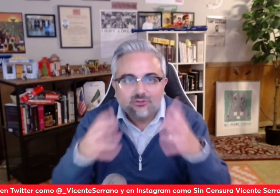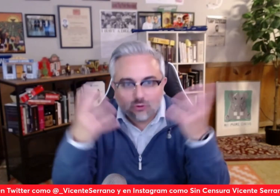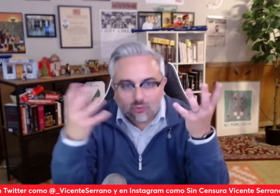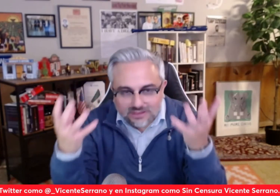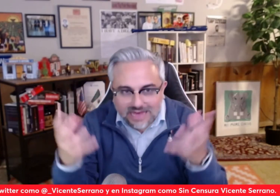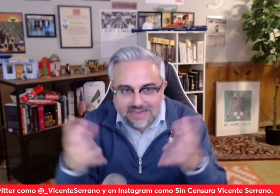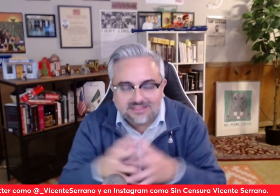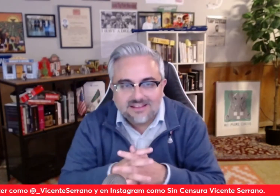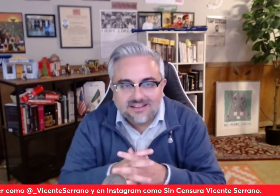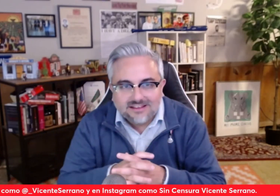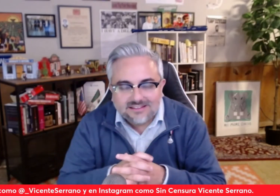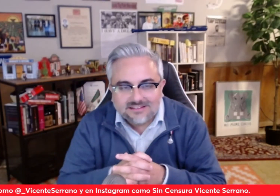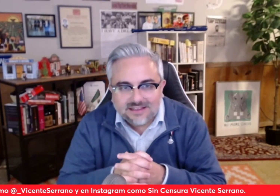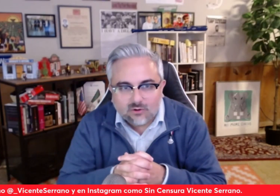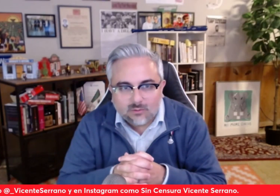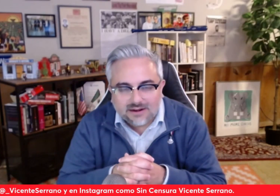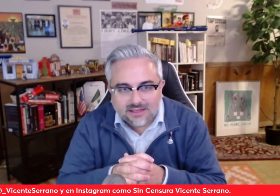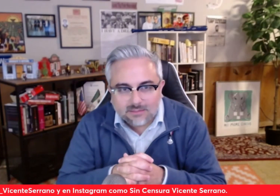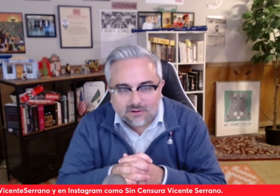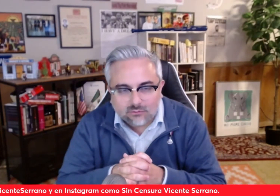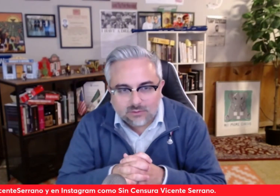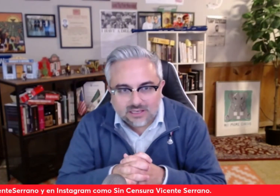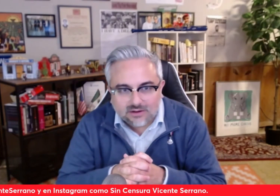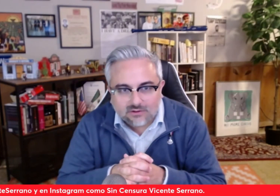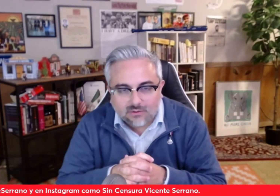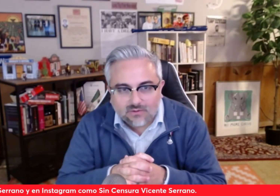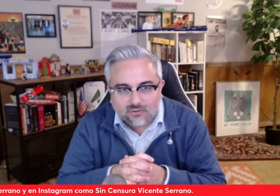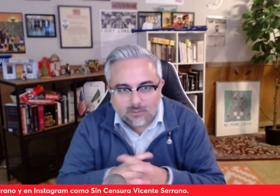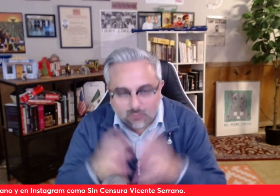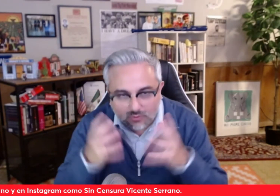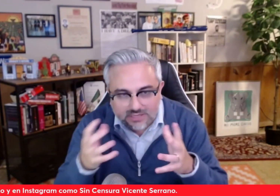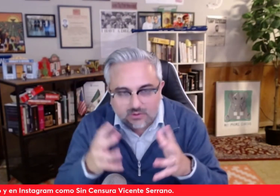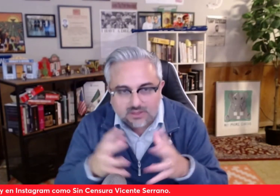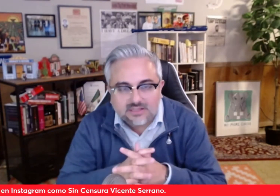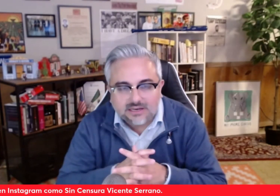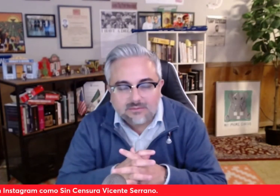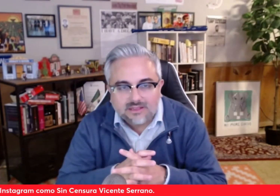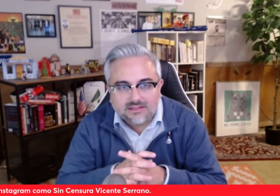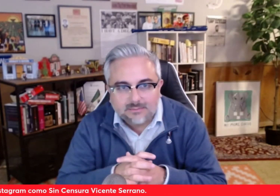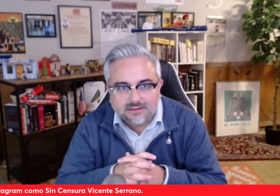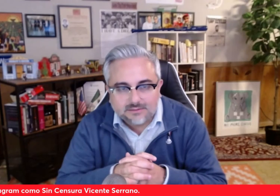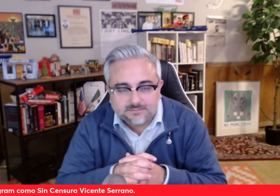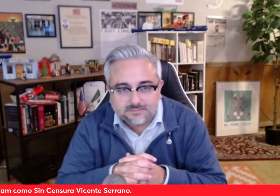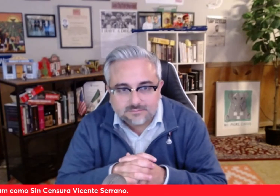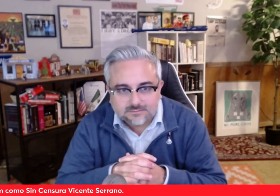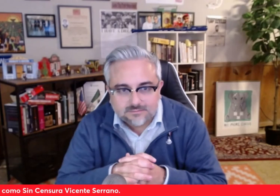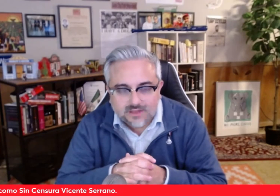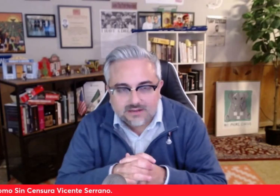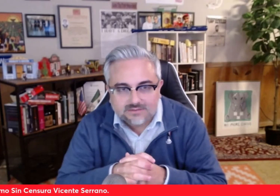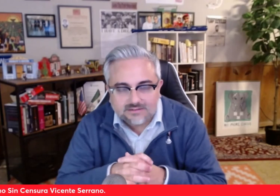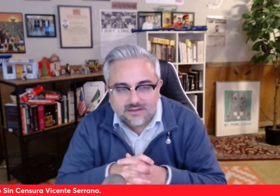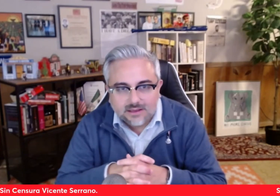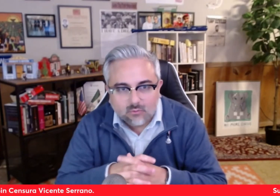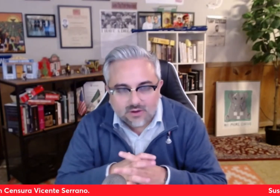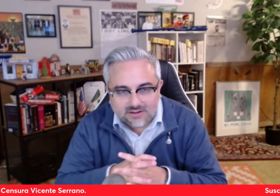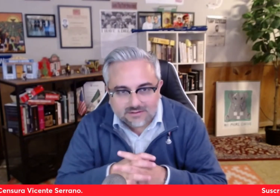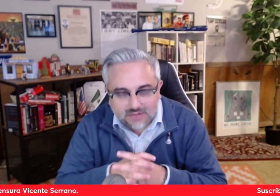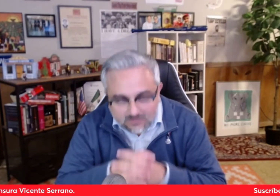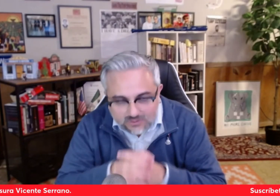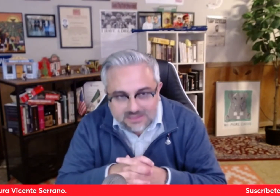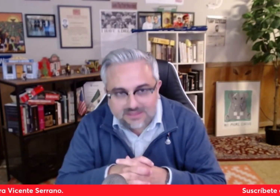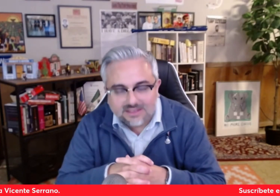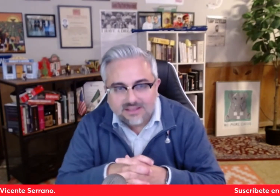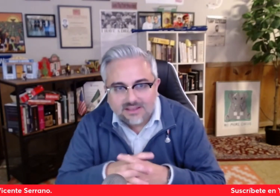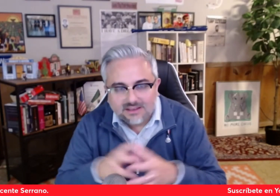esta sororidad y de esta nueva realidad para los mexicanos en cuanto al poderío que tienen evidentemente estas mujeres